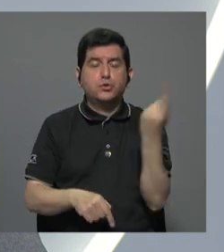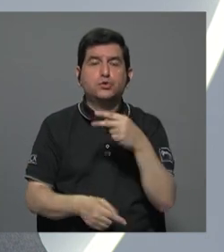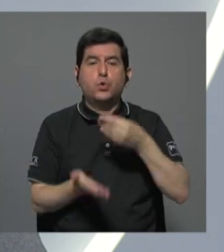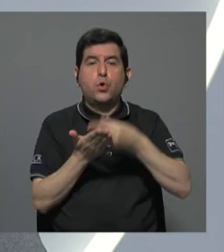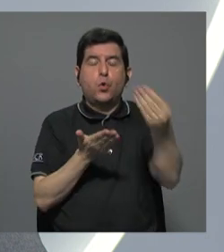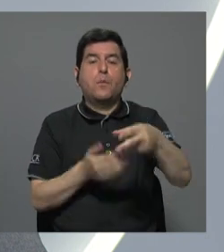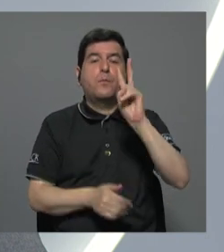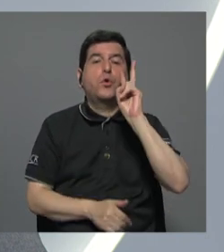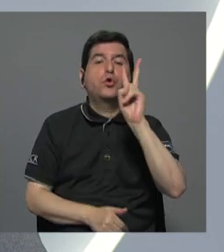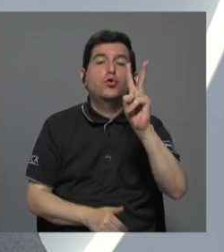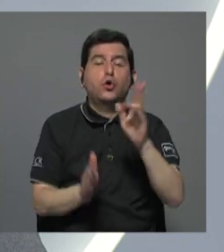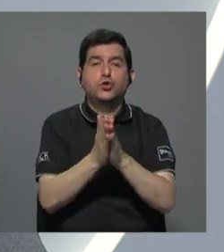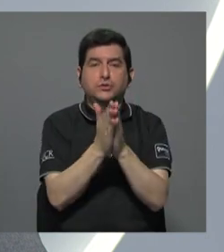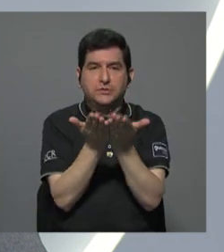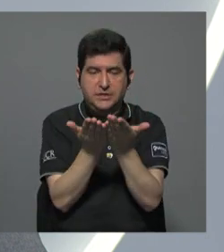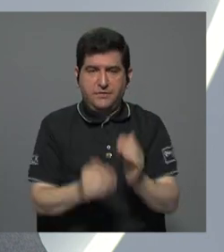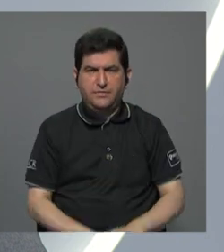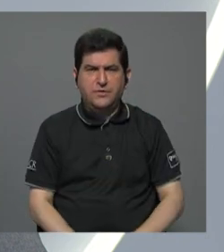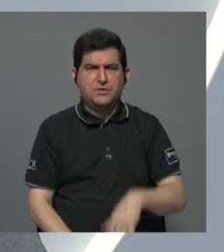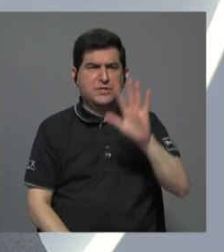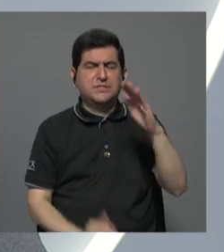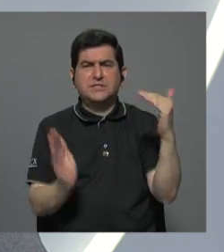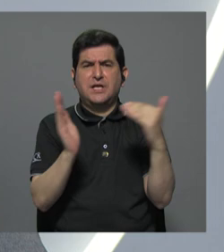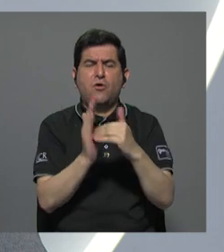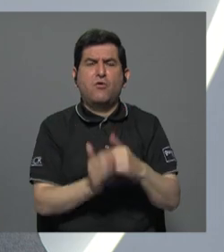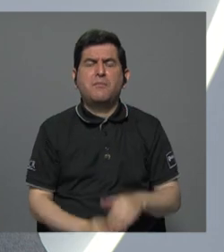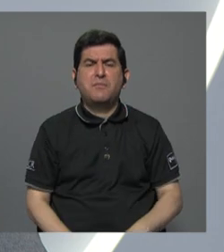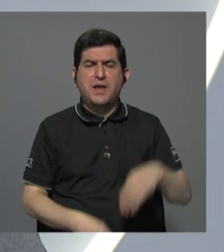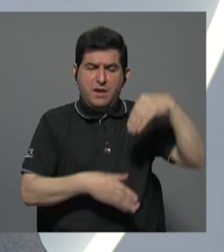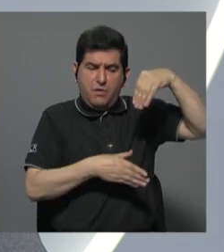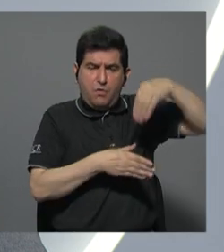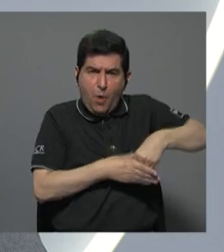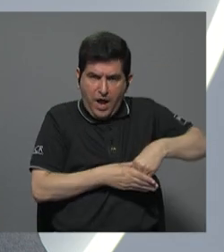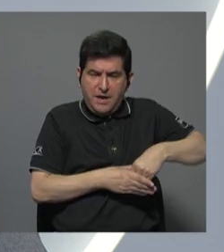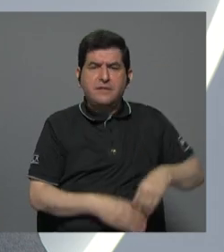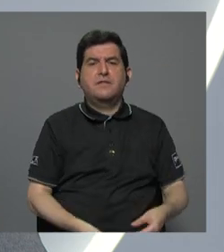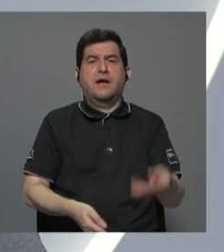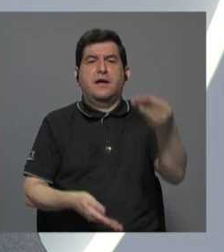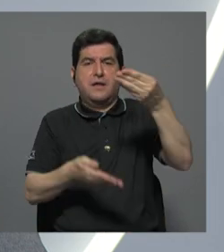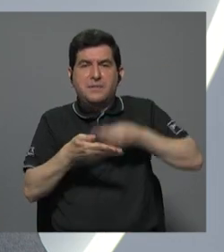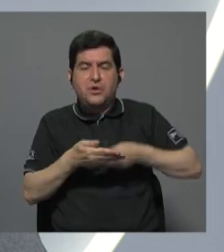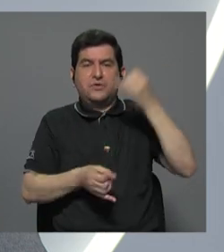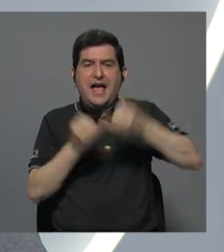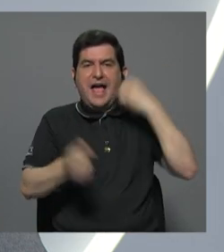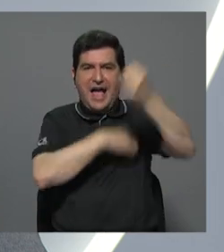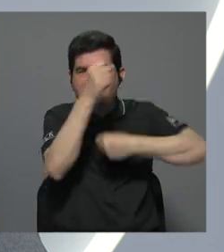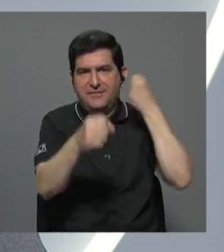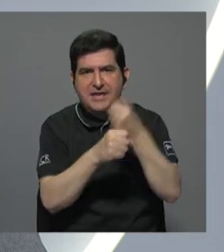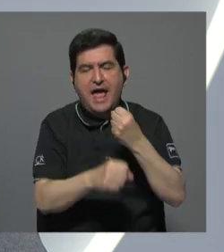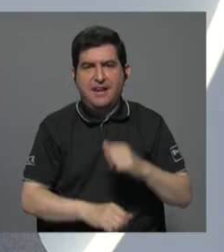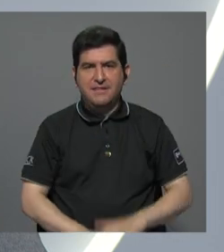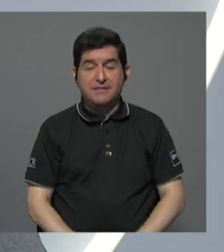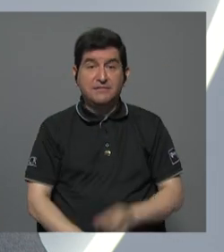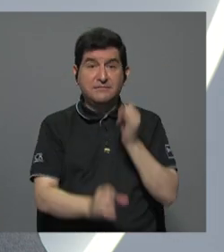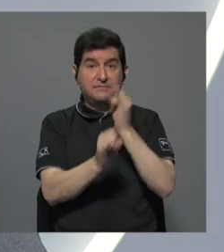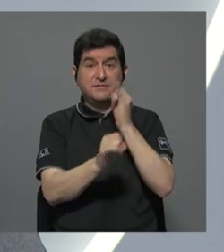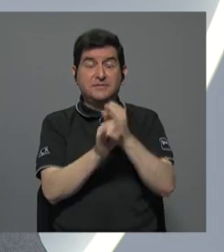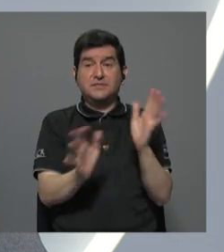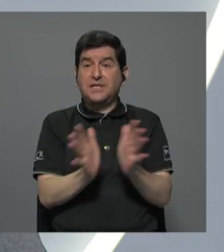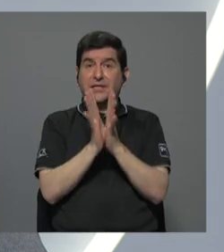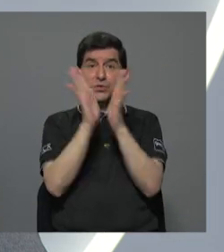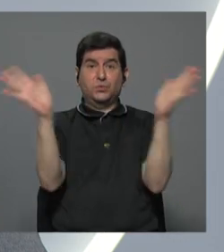dos libros y los cinco mil que le quedan los guarda y me los devuelve a fin de año es decir las instituciones